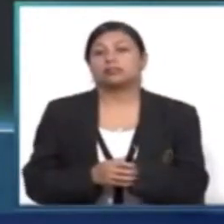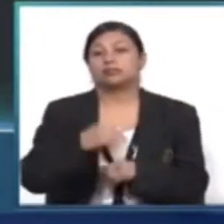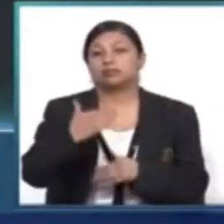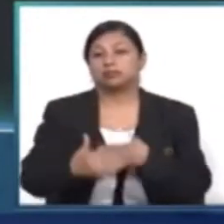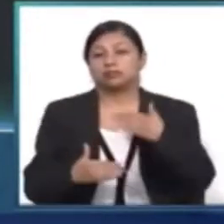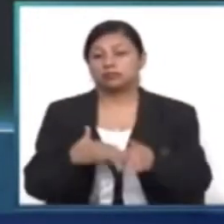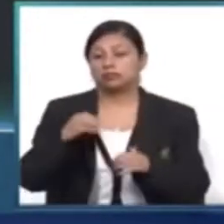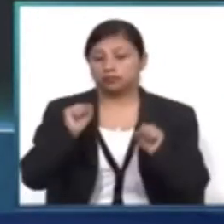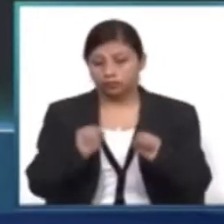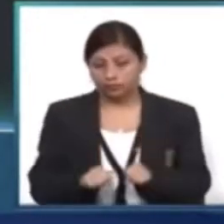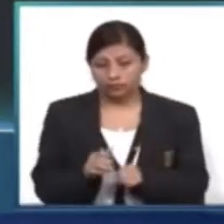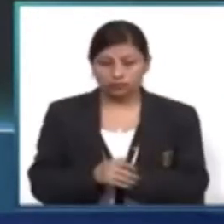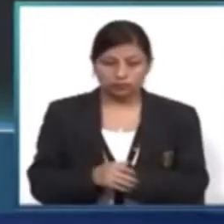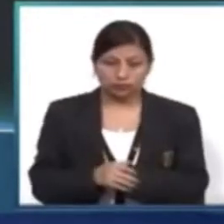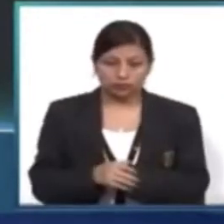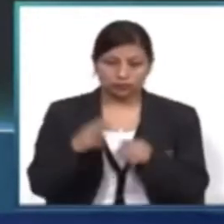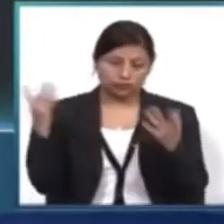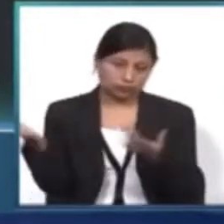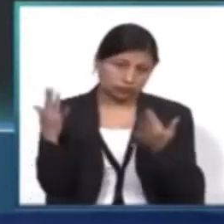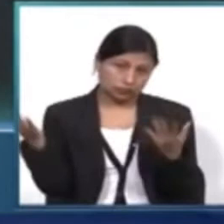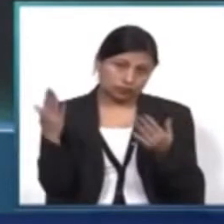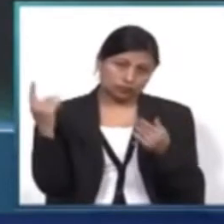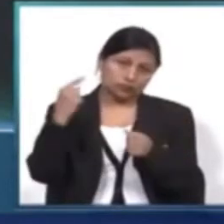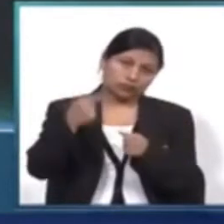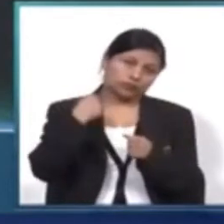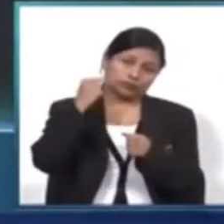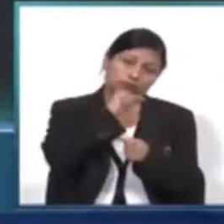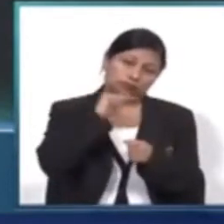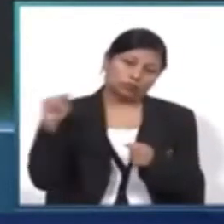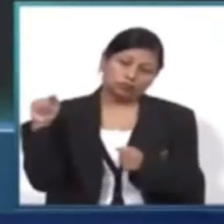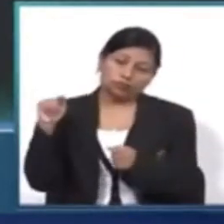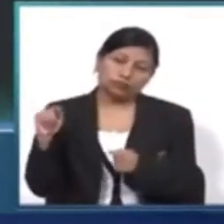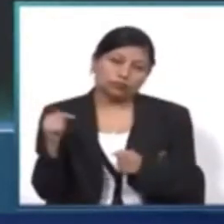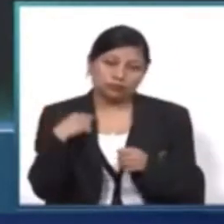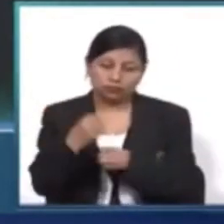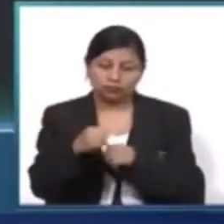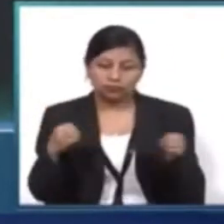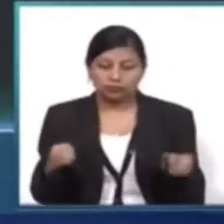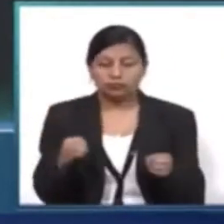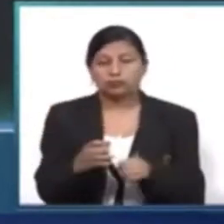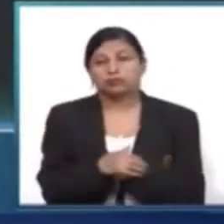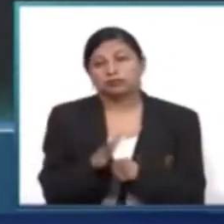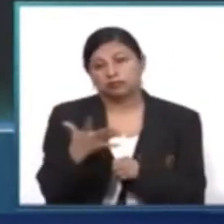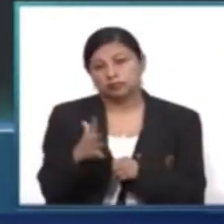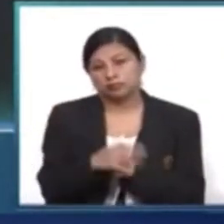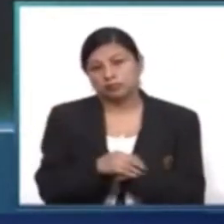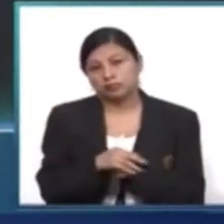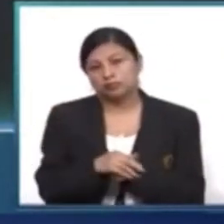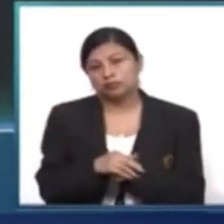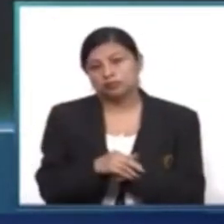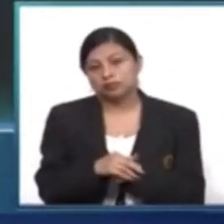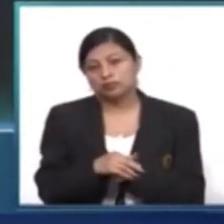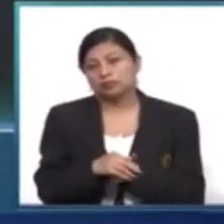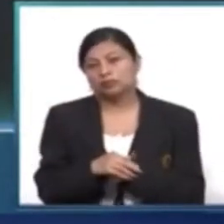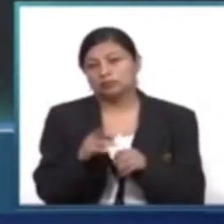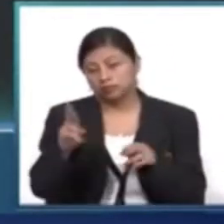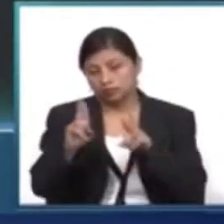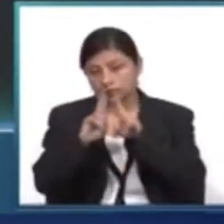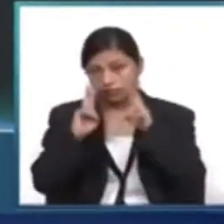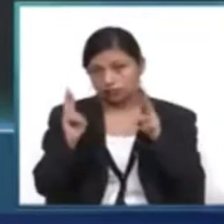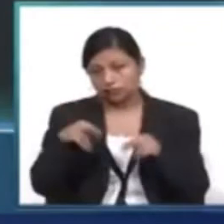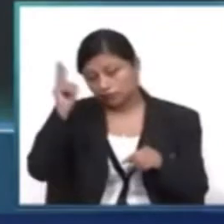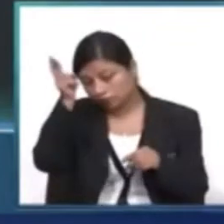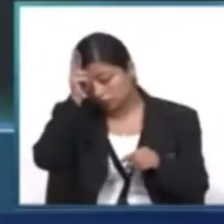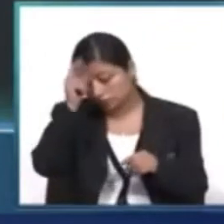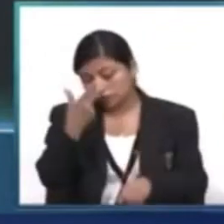utilice. Y como le digo, esperamos en las próximas semanas ver qué es lo que la Oficina Regulatoria de Reino Unido dictamine con